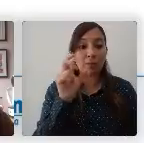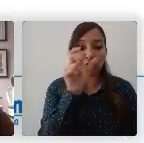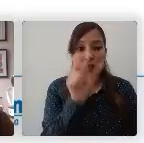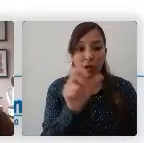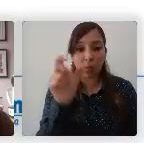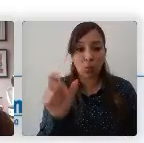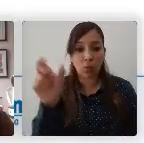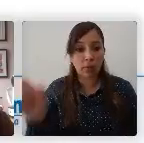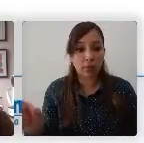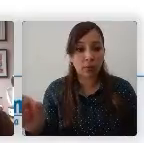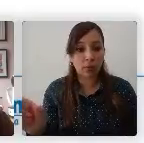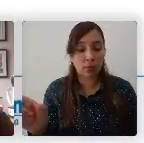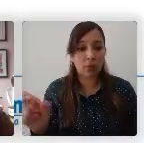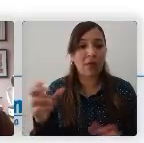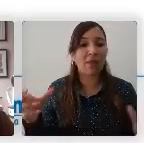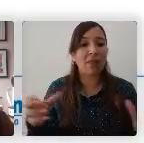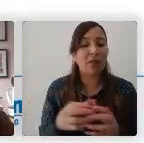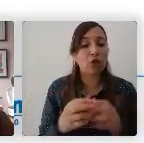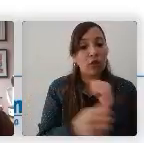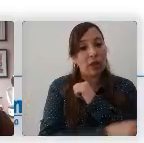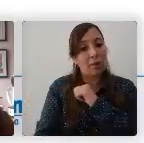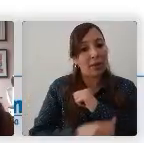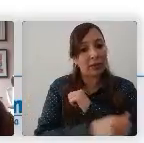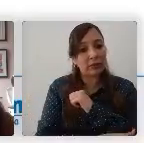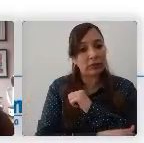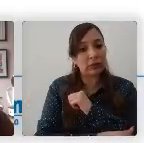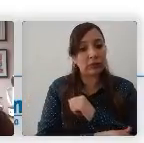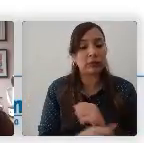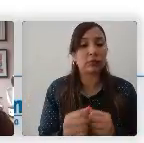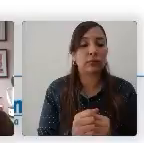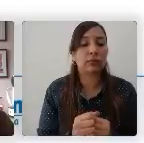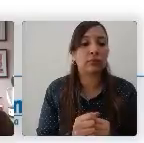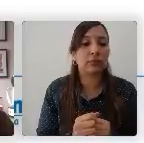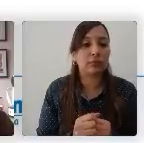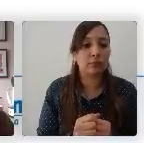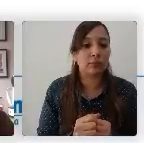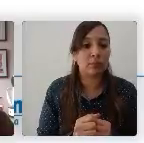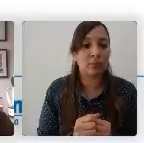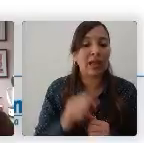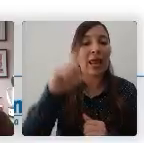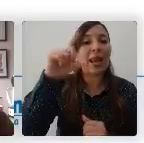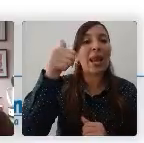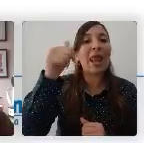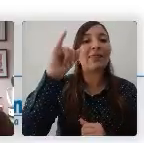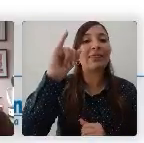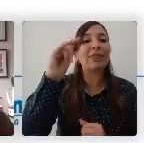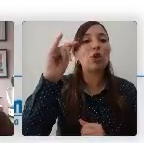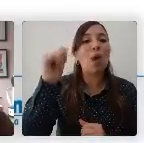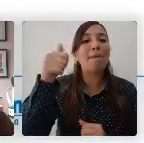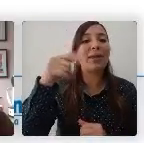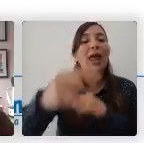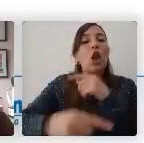y dentro de latinoamérica nos vamos a enfocar en este último en dentro de latinoamérica en el próximo